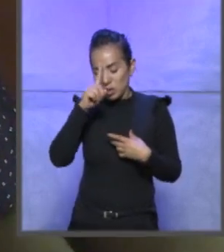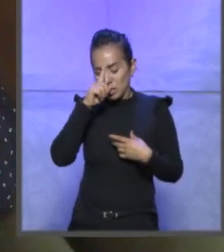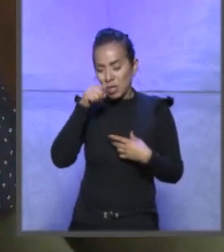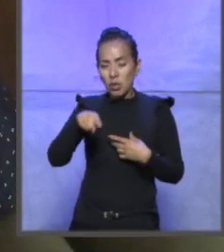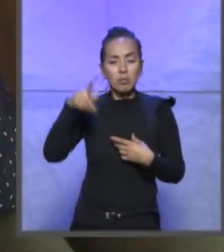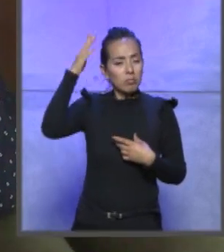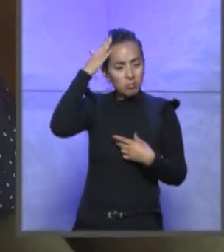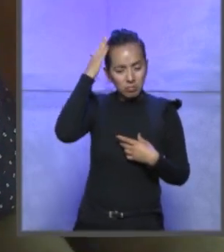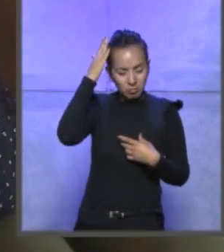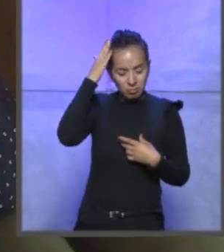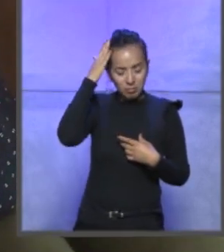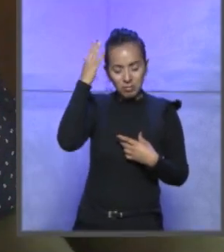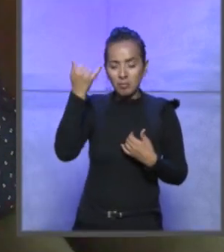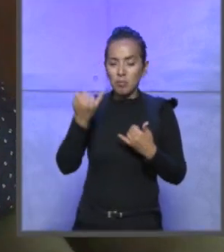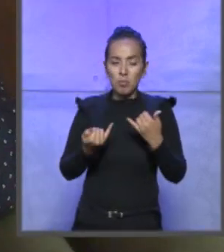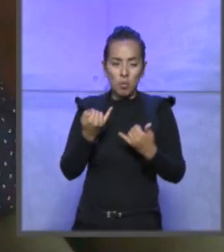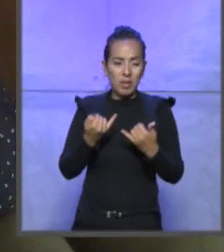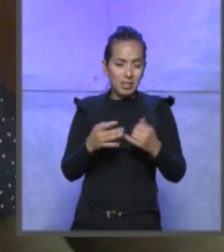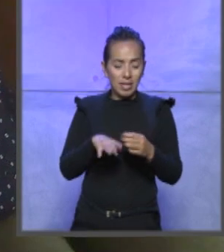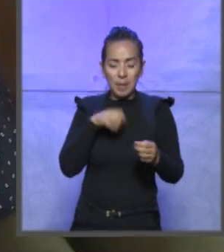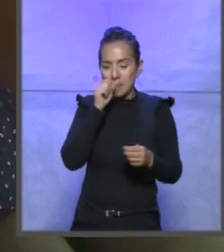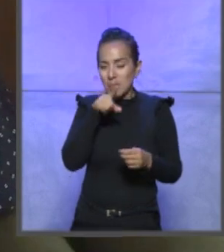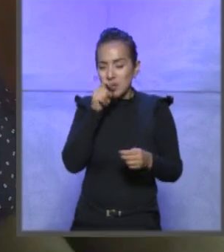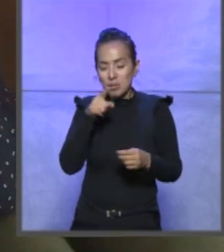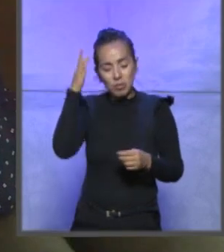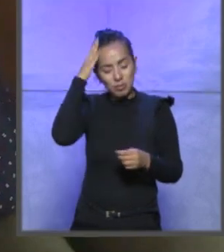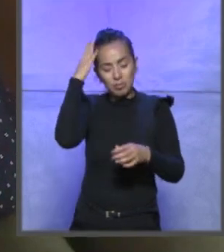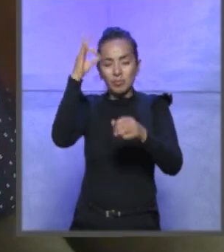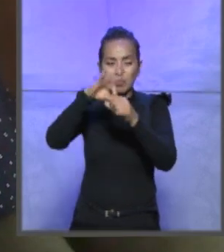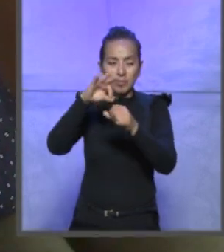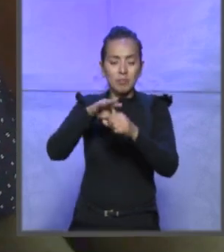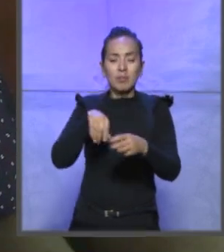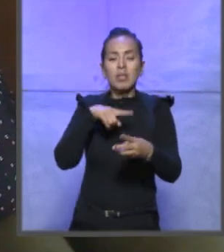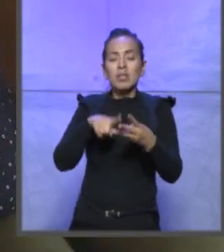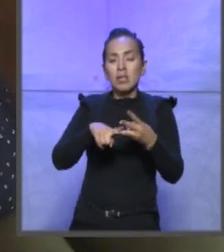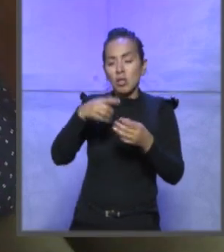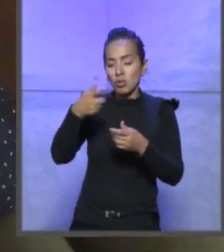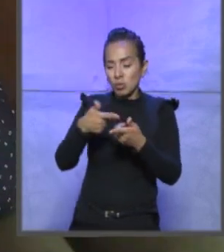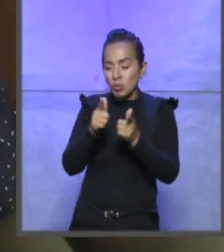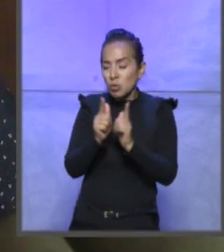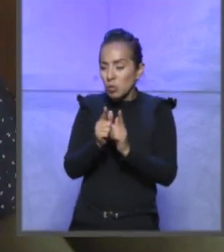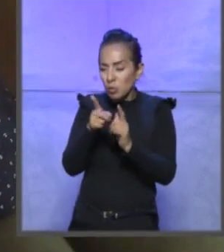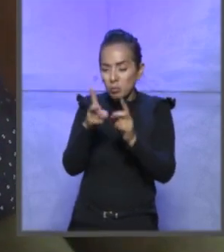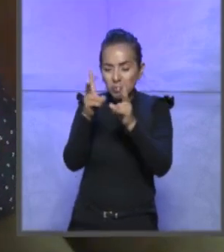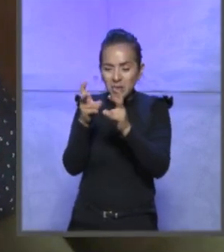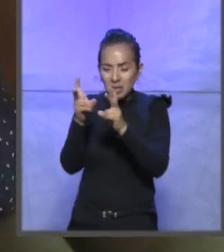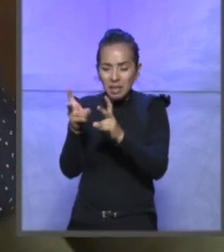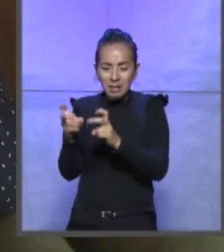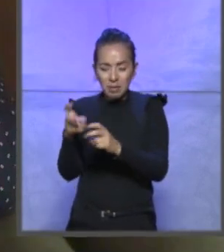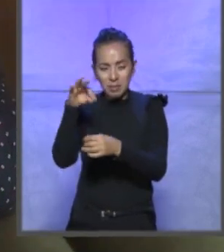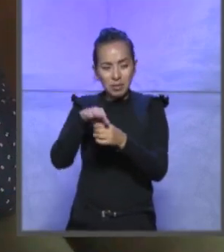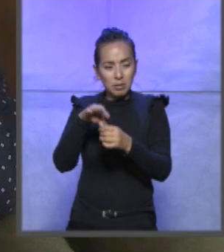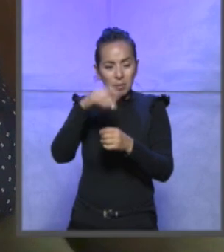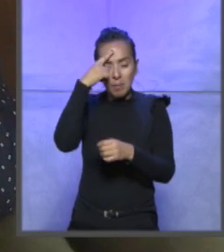las autoridades, principalmente las autoridades judiciales, las autoridades electorales y los grupos afines a materias